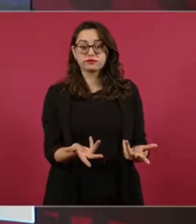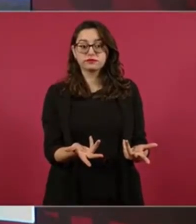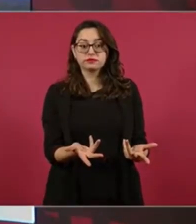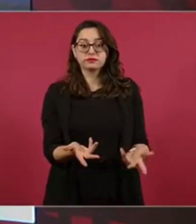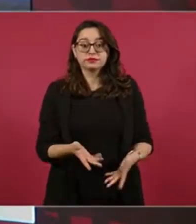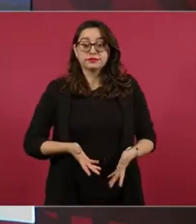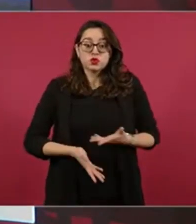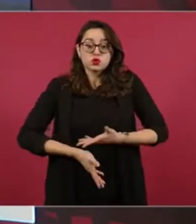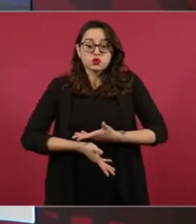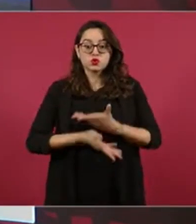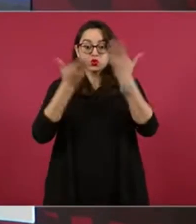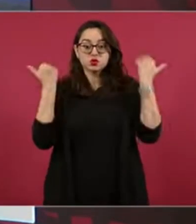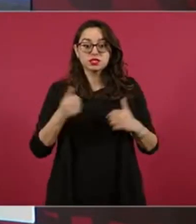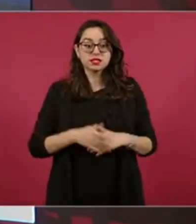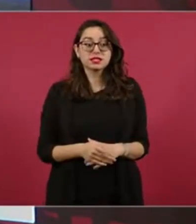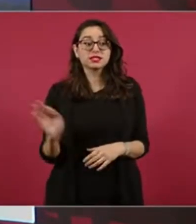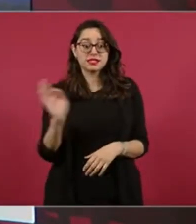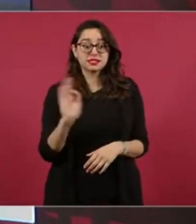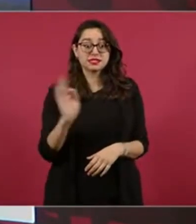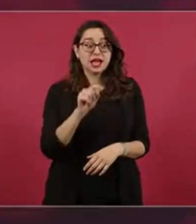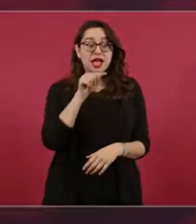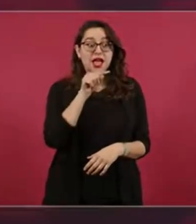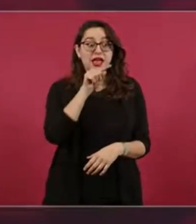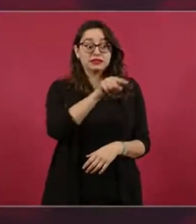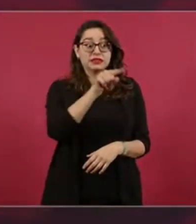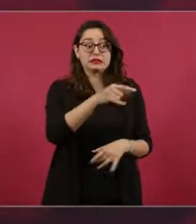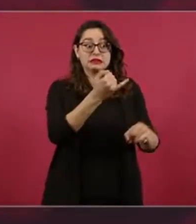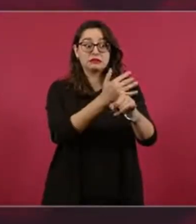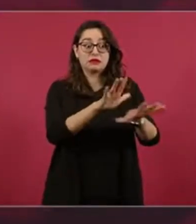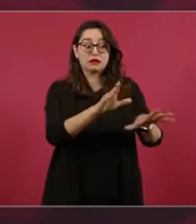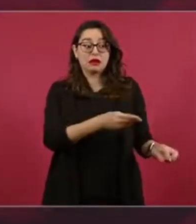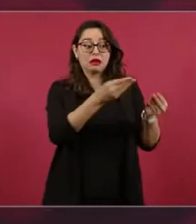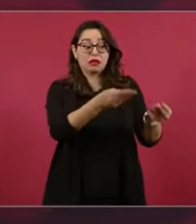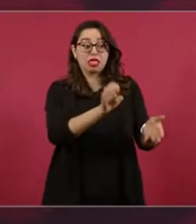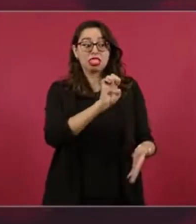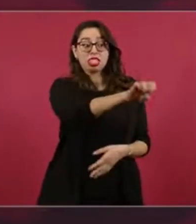no sé si te mintieron o tú